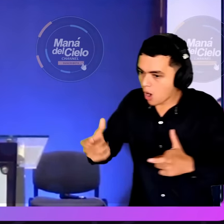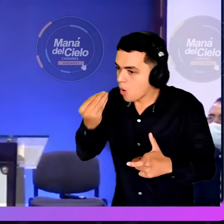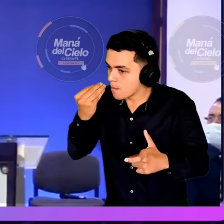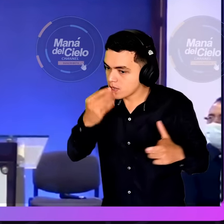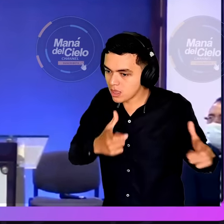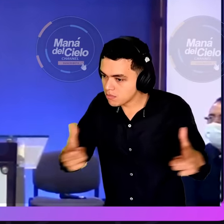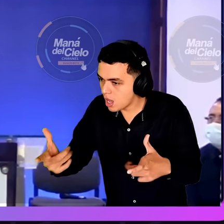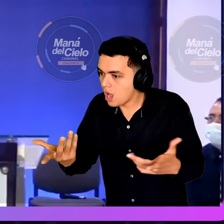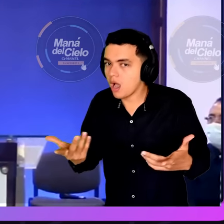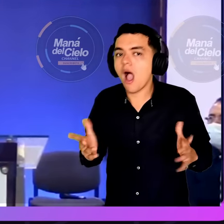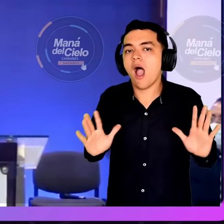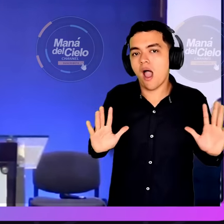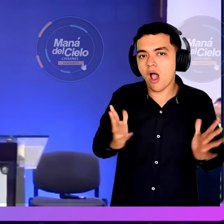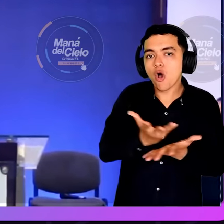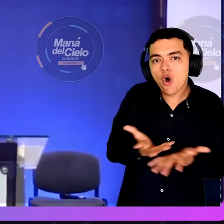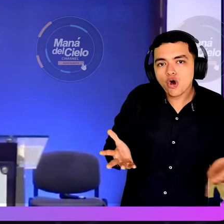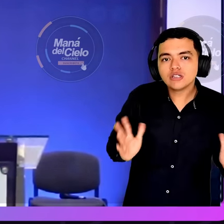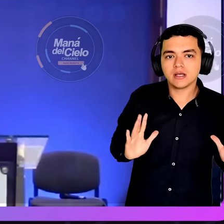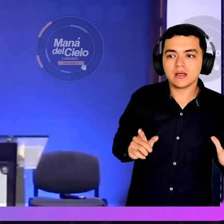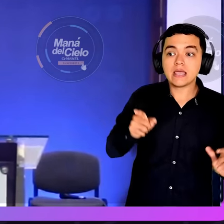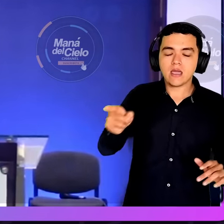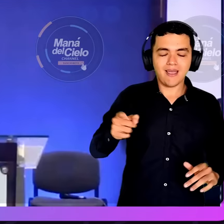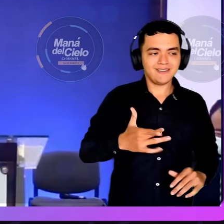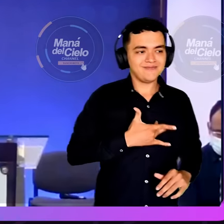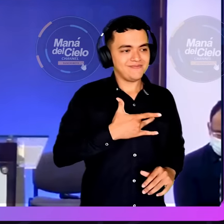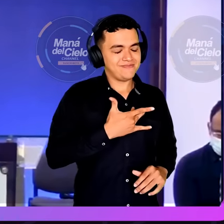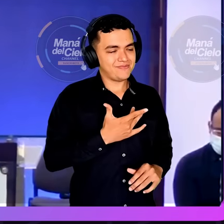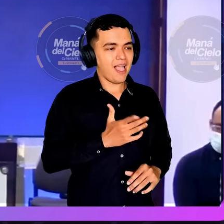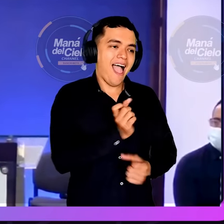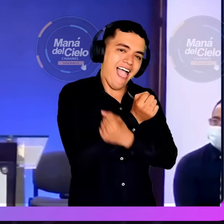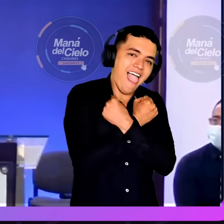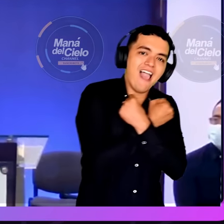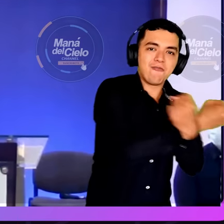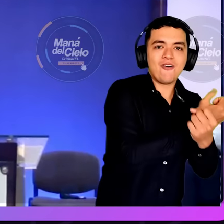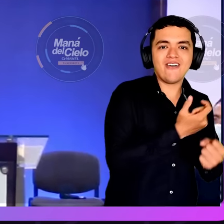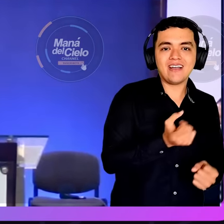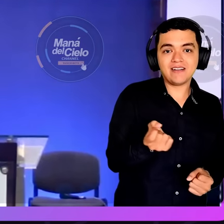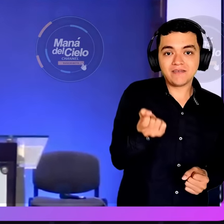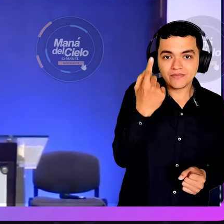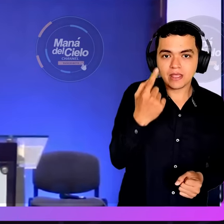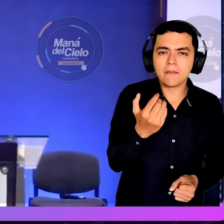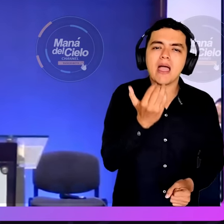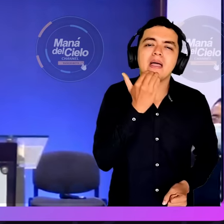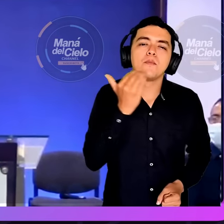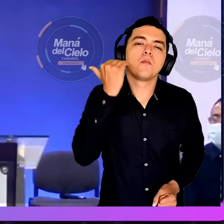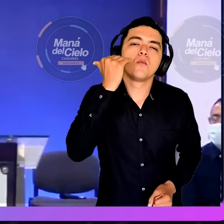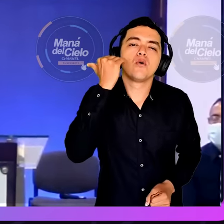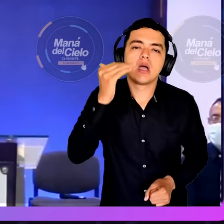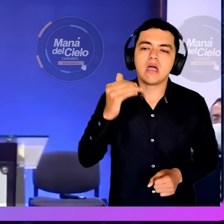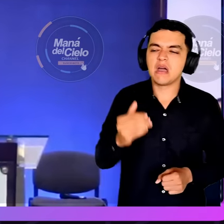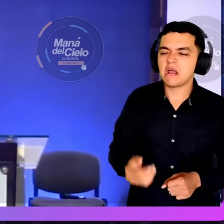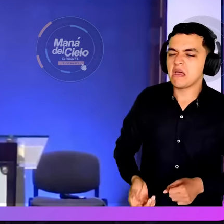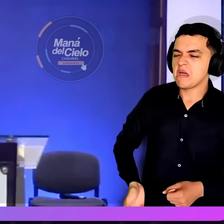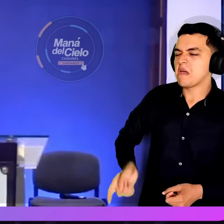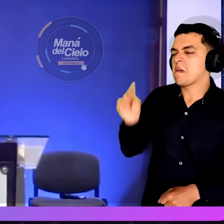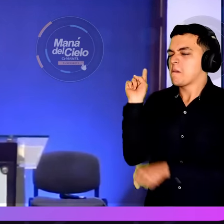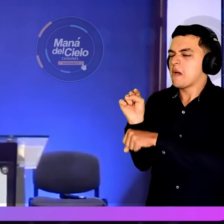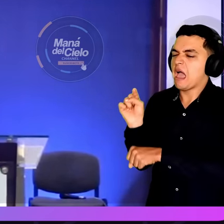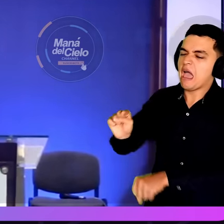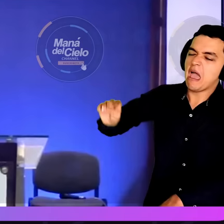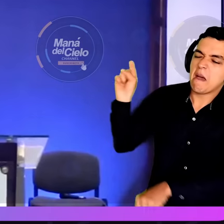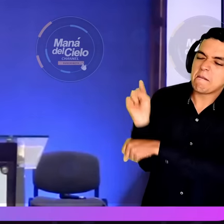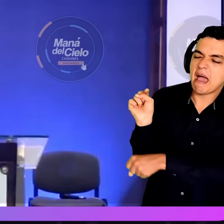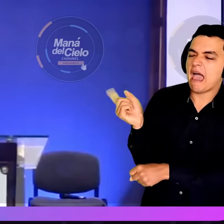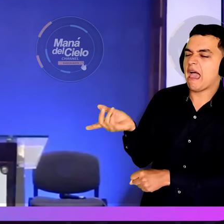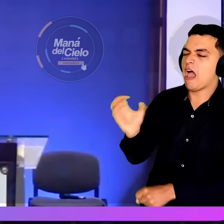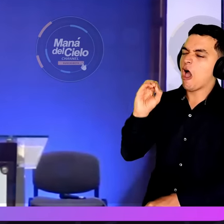que se le rinda, respételo. Dele honor, dele su lugar, hágalo sentir el caballero, el hombre de la casa, y verá, porque eso